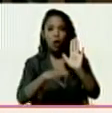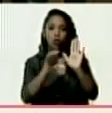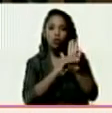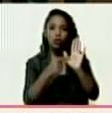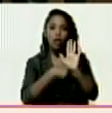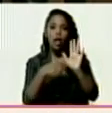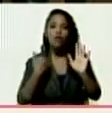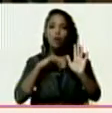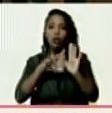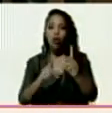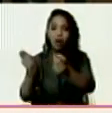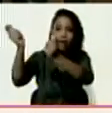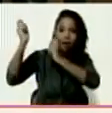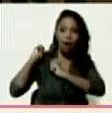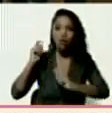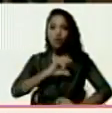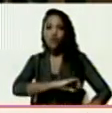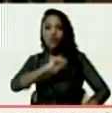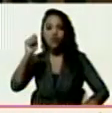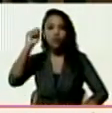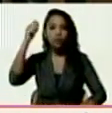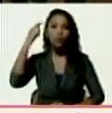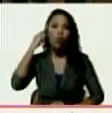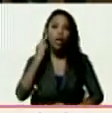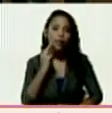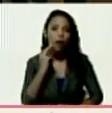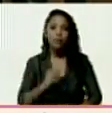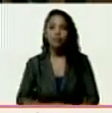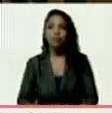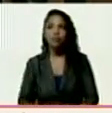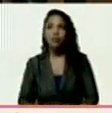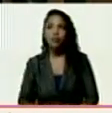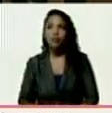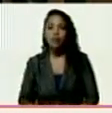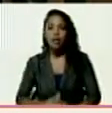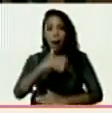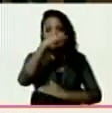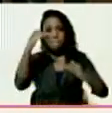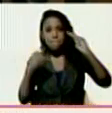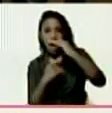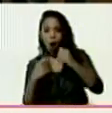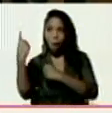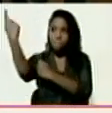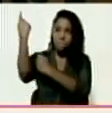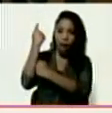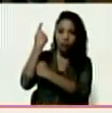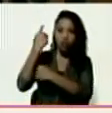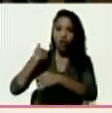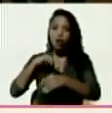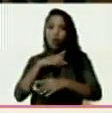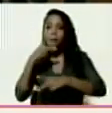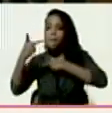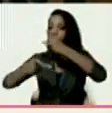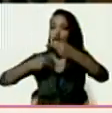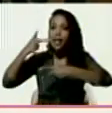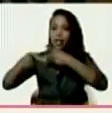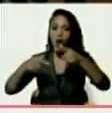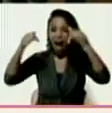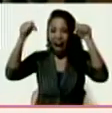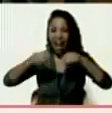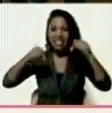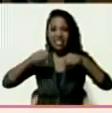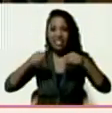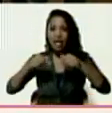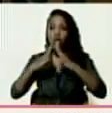nuestro libertador Simón Bolívar y no estar bajo el mando de ninguna parcialidad política, y desde aquí a